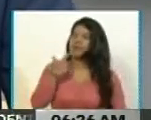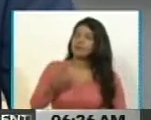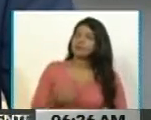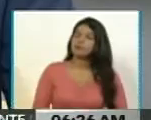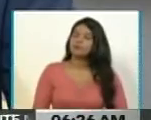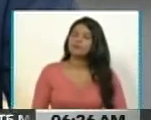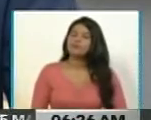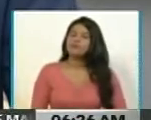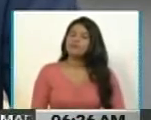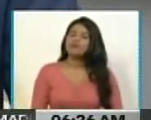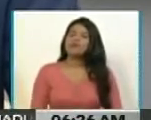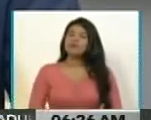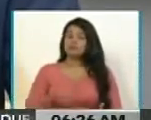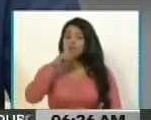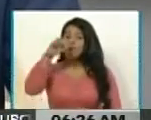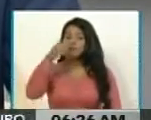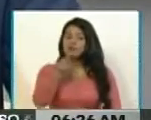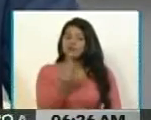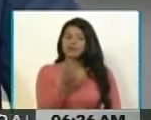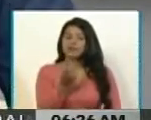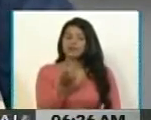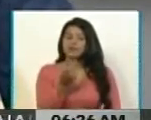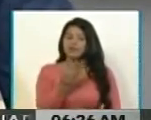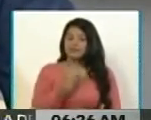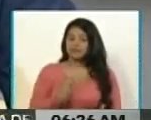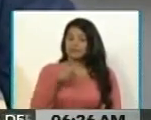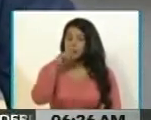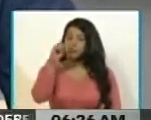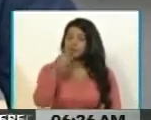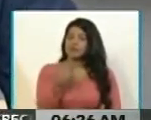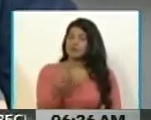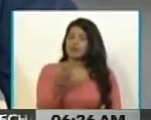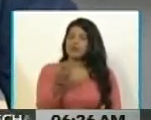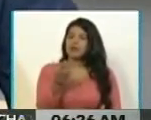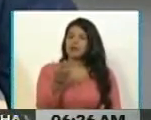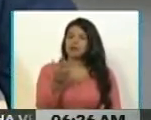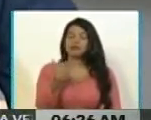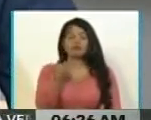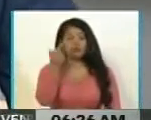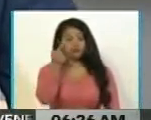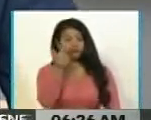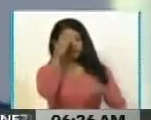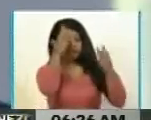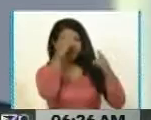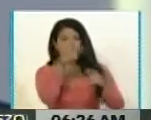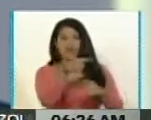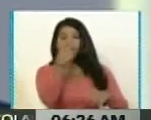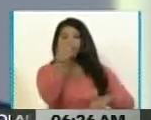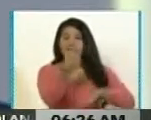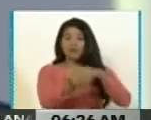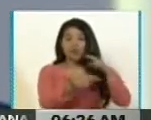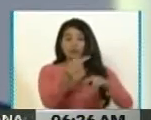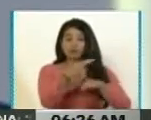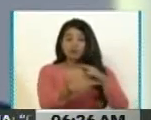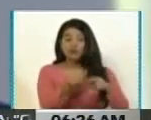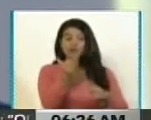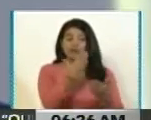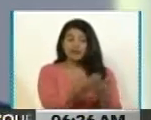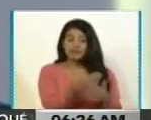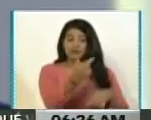que rescataba el hecho que la revolución bolivariana